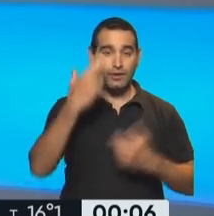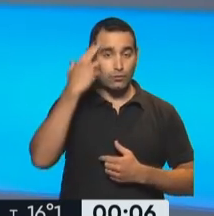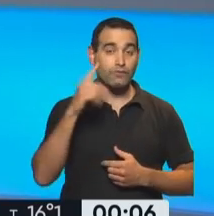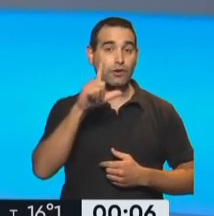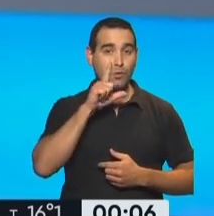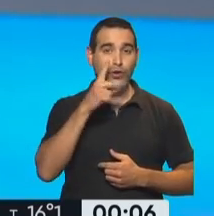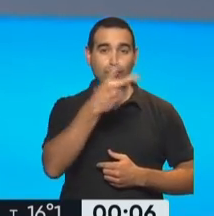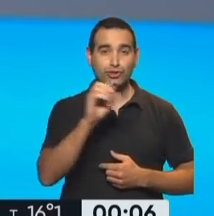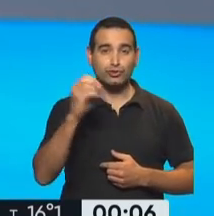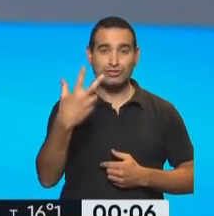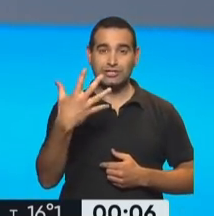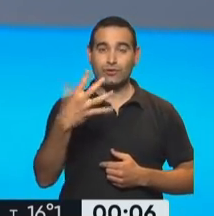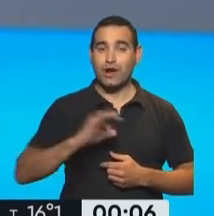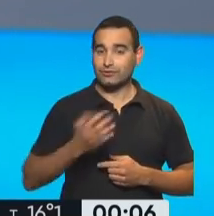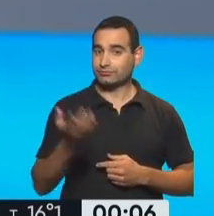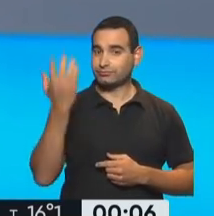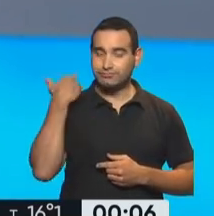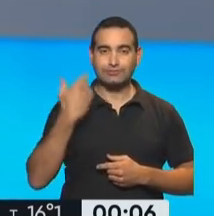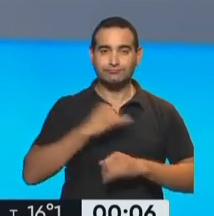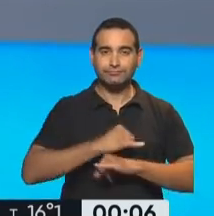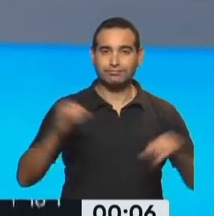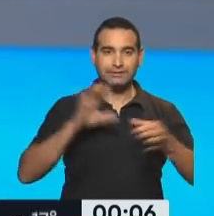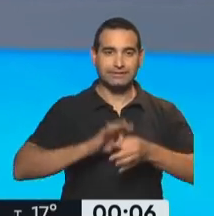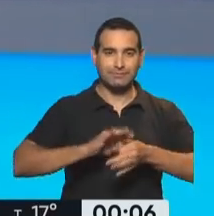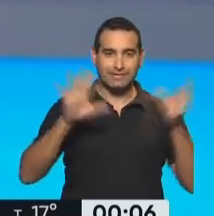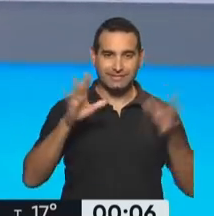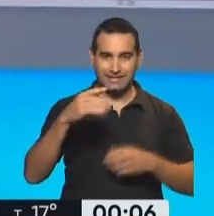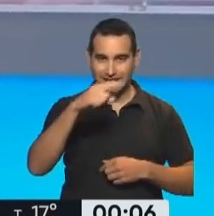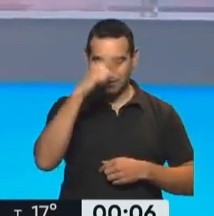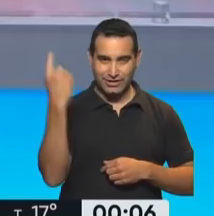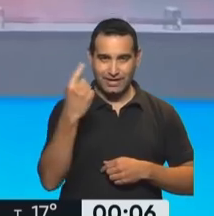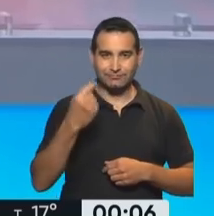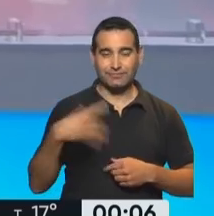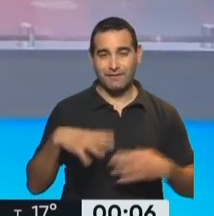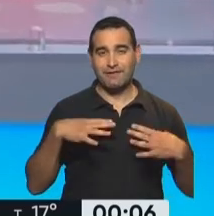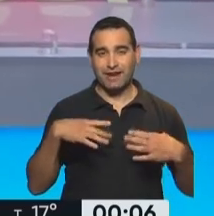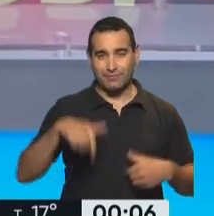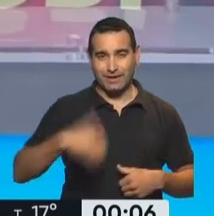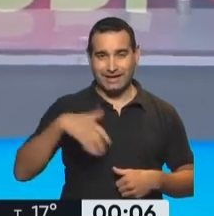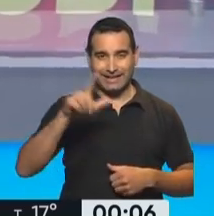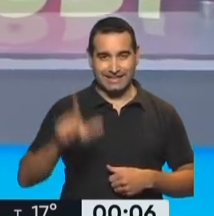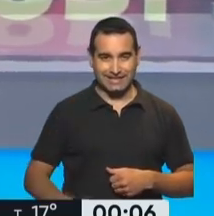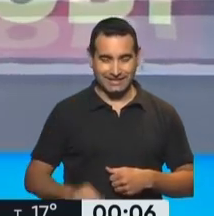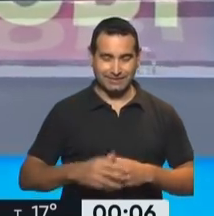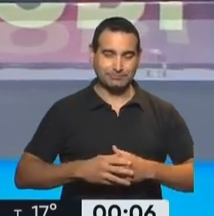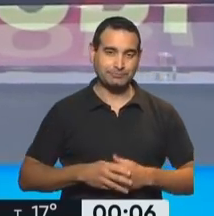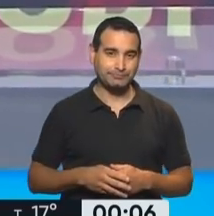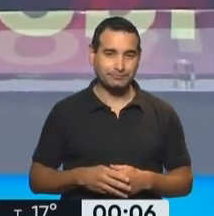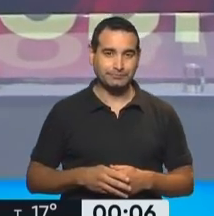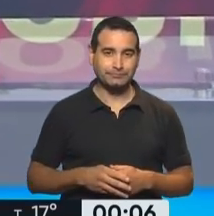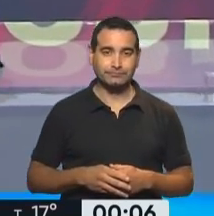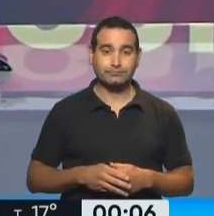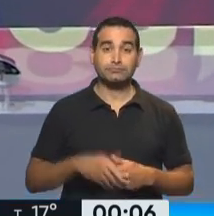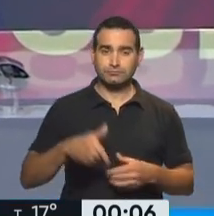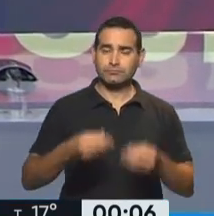a 205 años de la declaración de la independencia nacional, feriado en la República Argentina, este viernes que comenzamos. Y